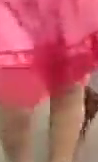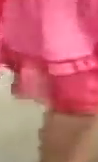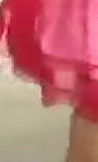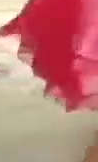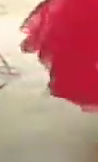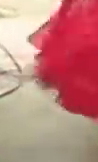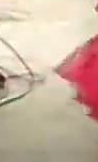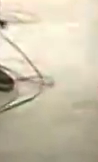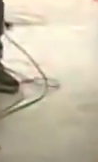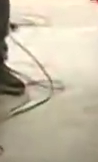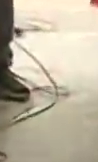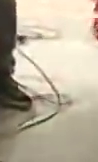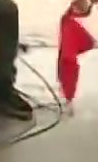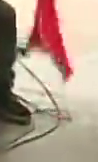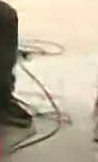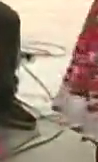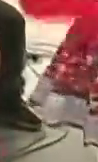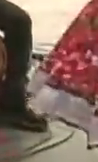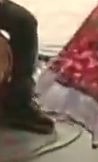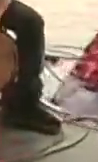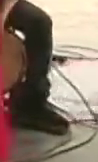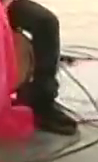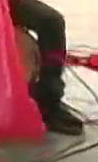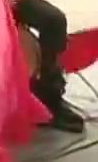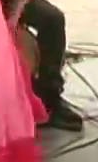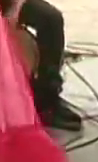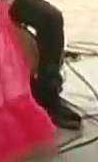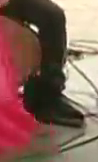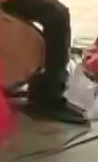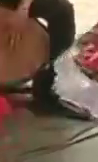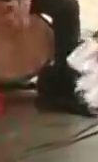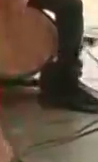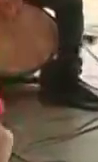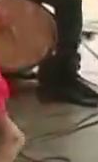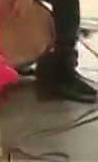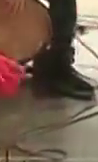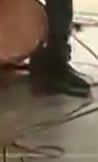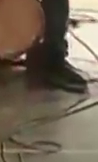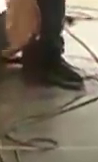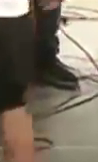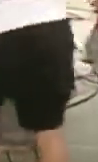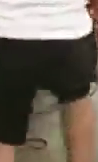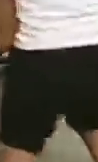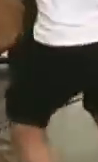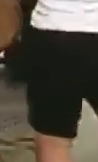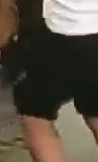y financiero impuesto por el gobierno de los Estados Unidos.